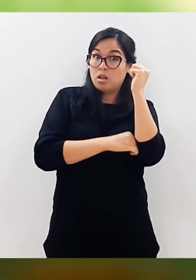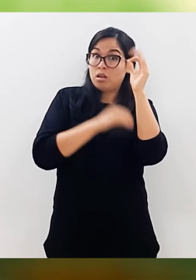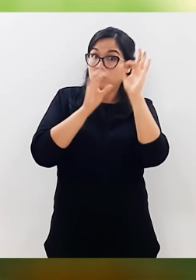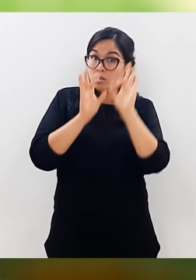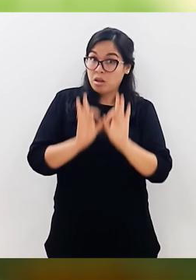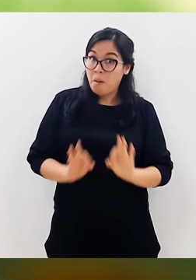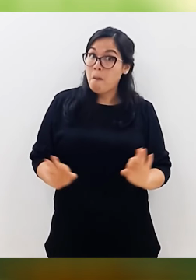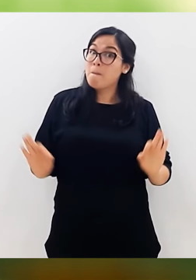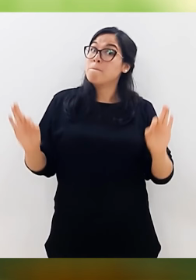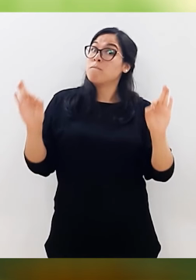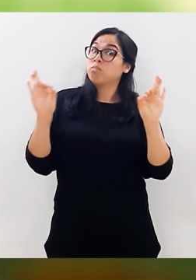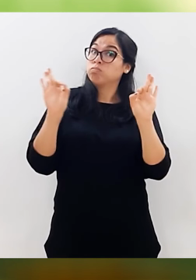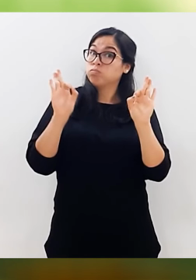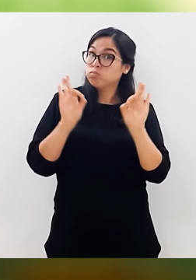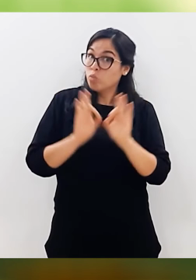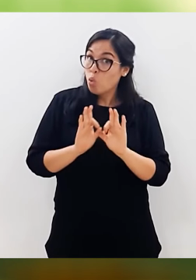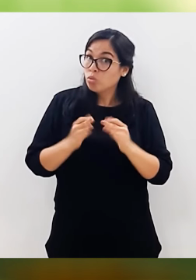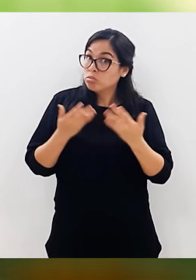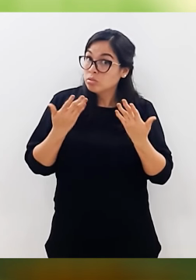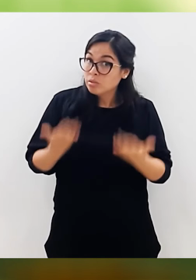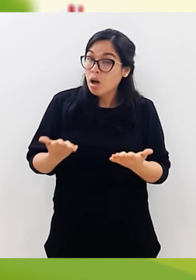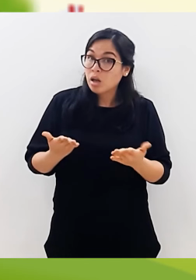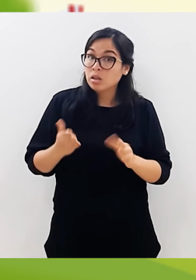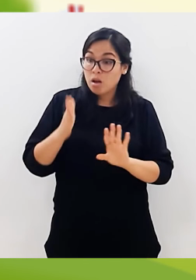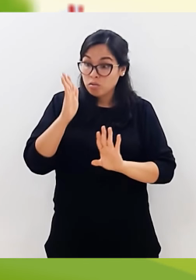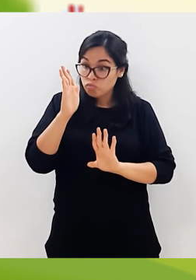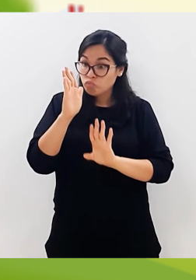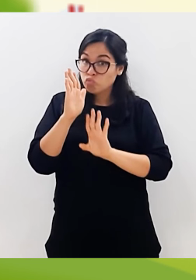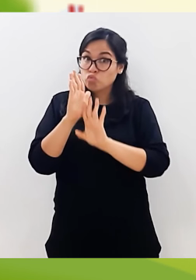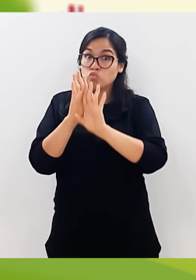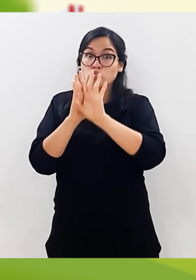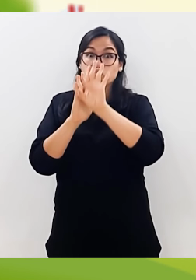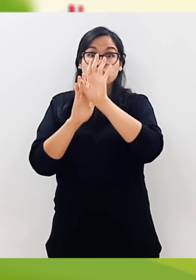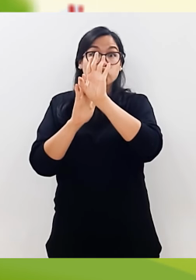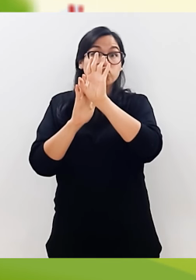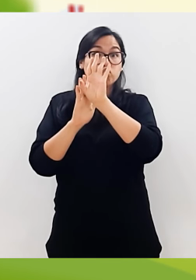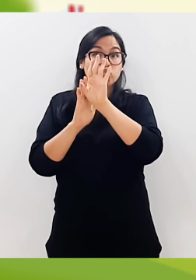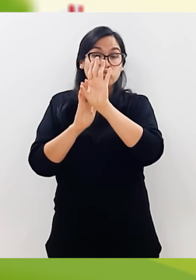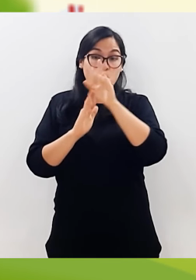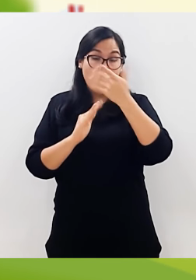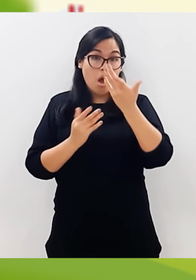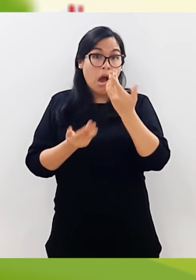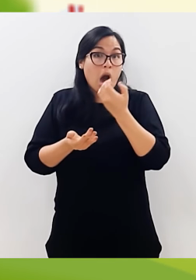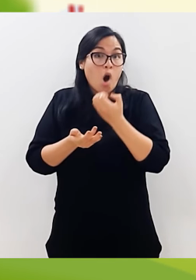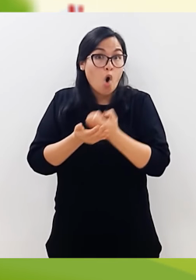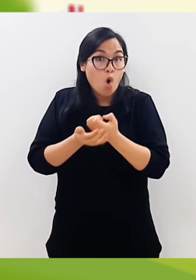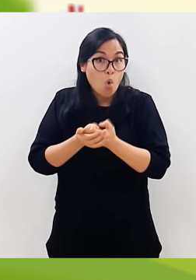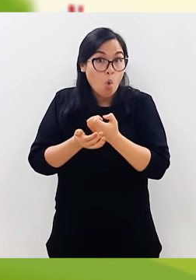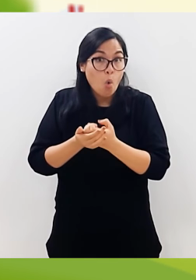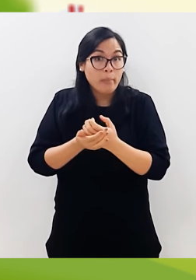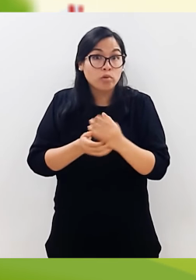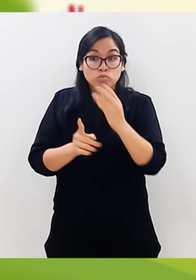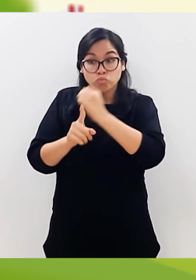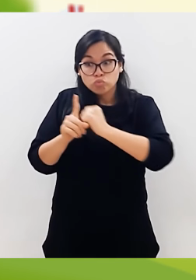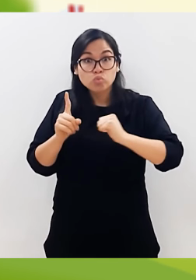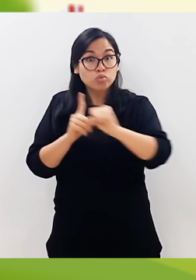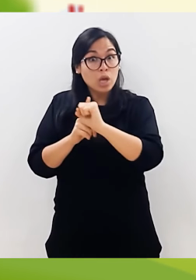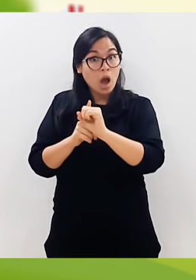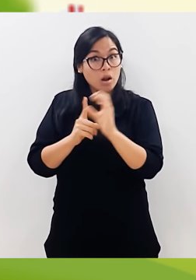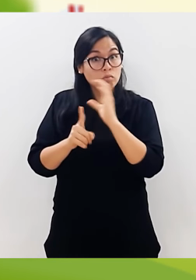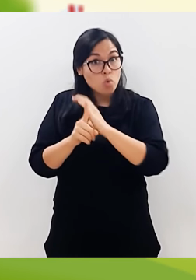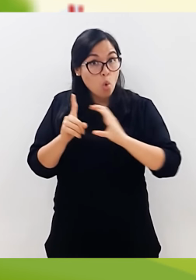es muy importante para el desarrollo económico, social y